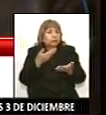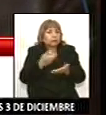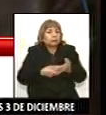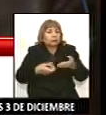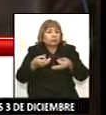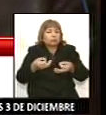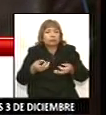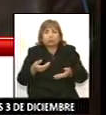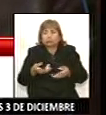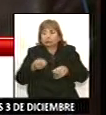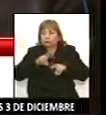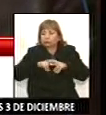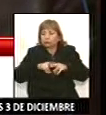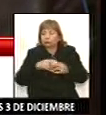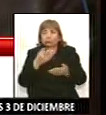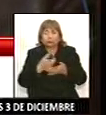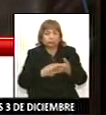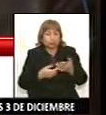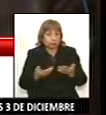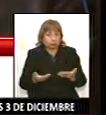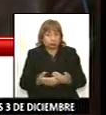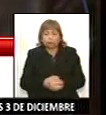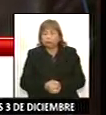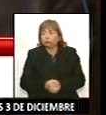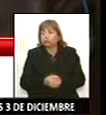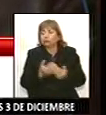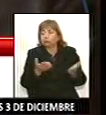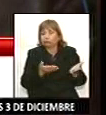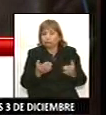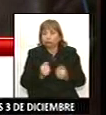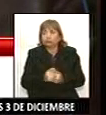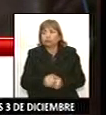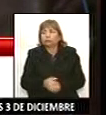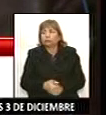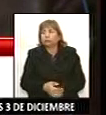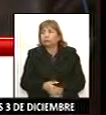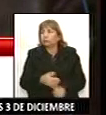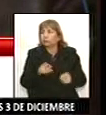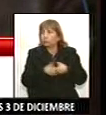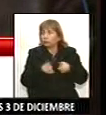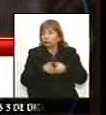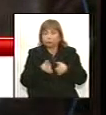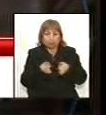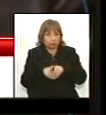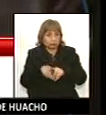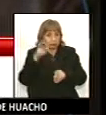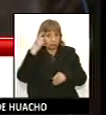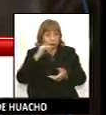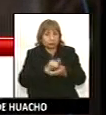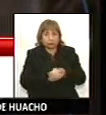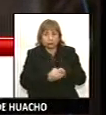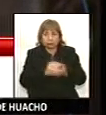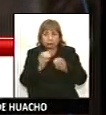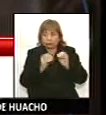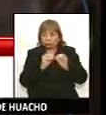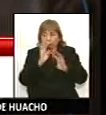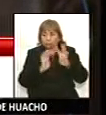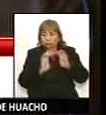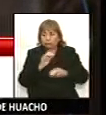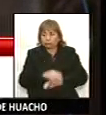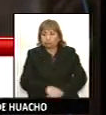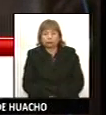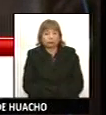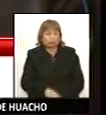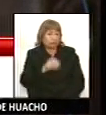recursos otorgados mediante las subvenciones autorizadas en la presente disposición, así como para la evaluación de los resultados alcanzados y